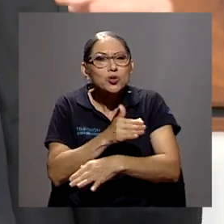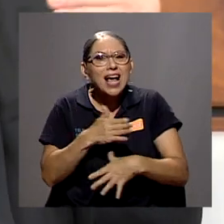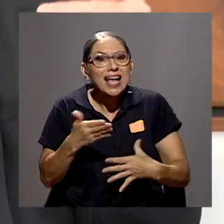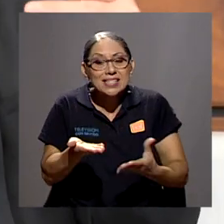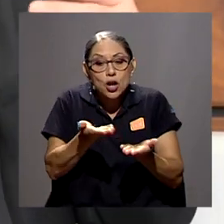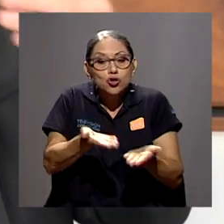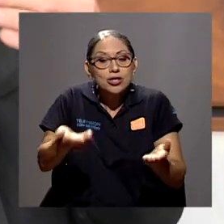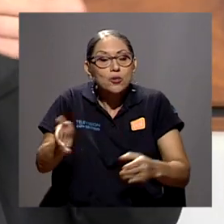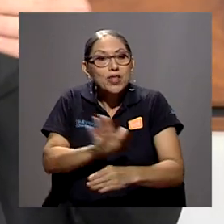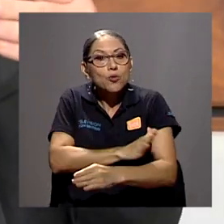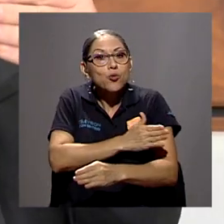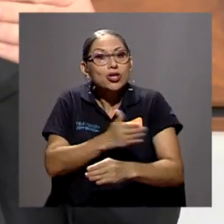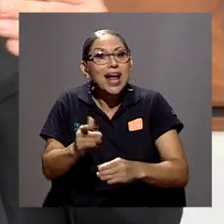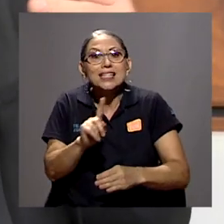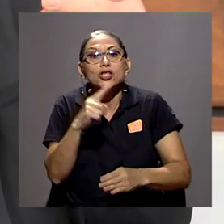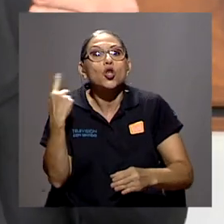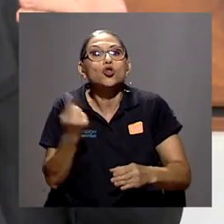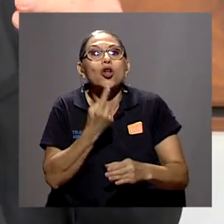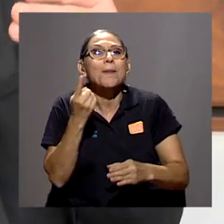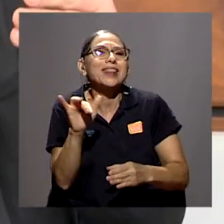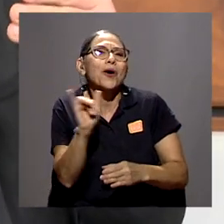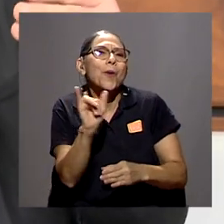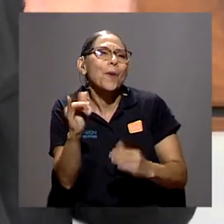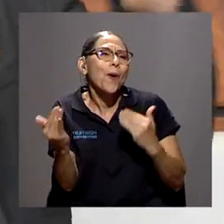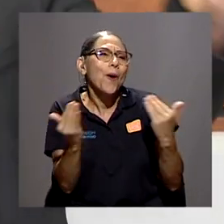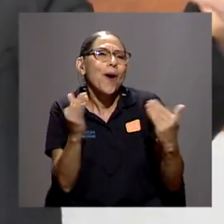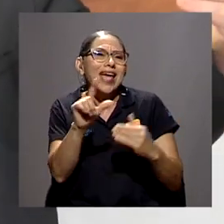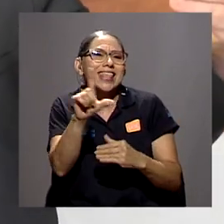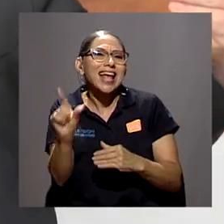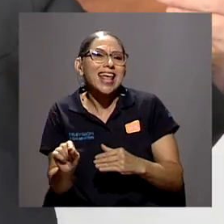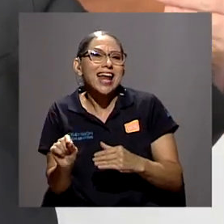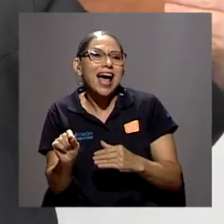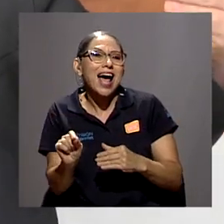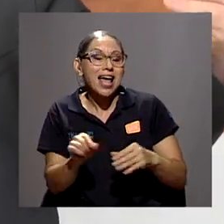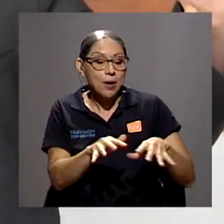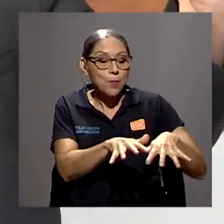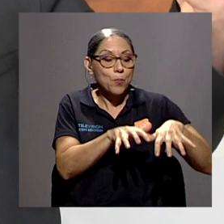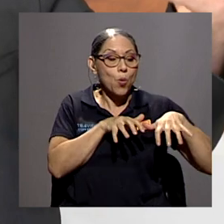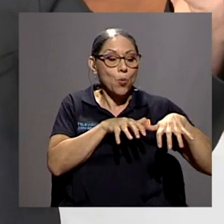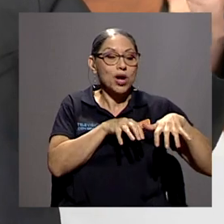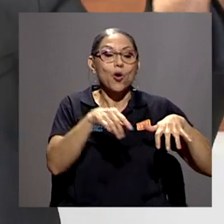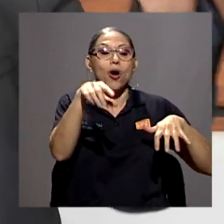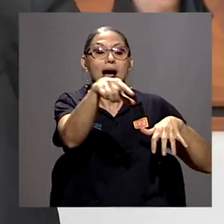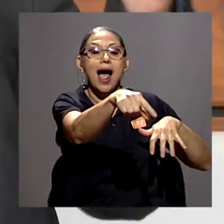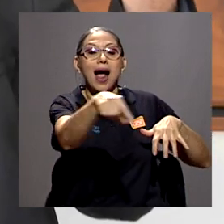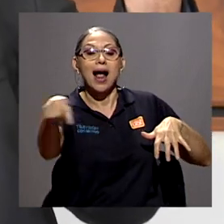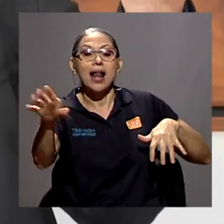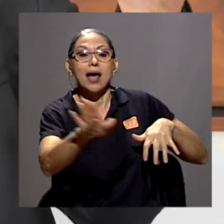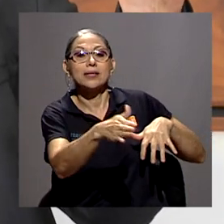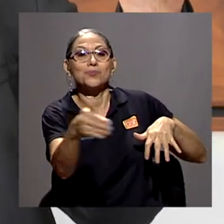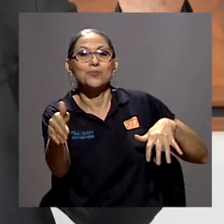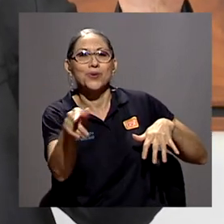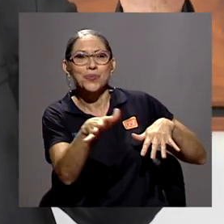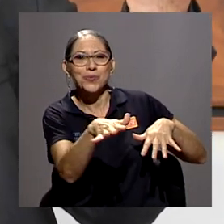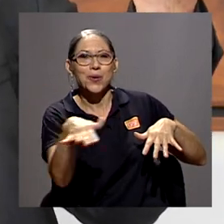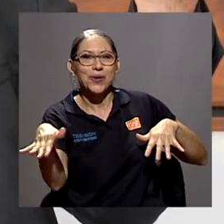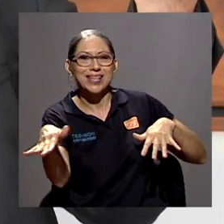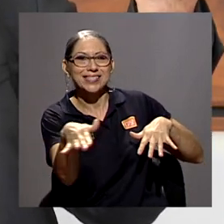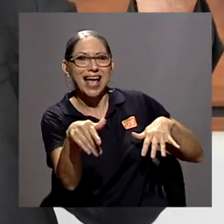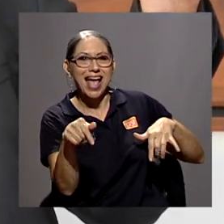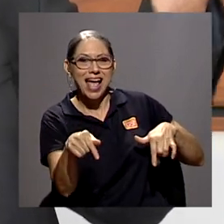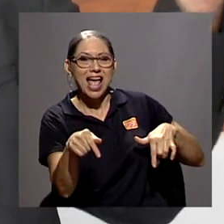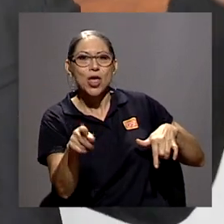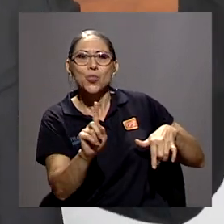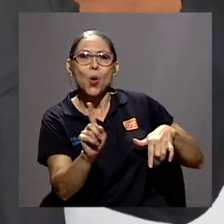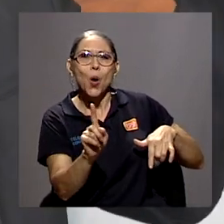instrumentos no sólo a la manera italiana como dicen que es el público y la orquesta de frente que es un estéreo digamos sino